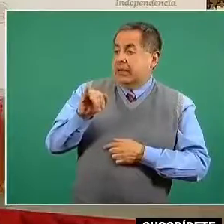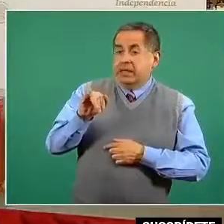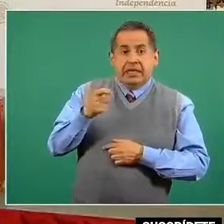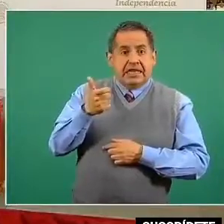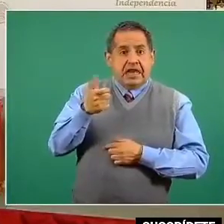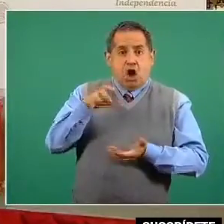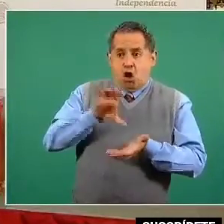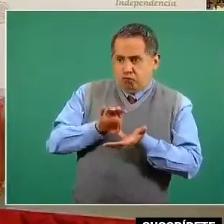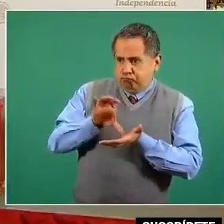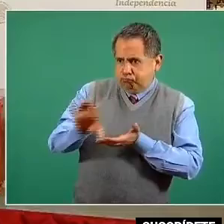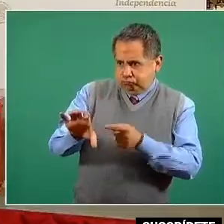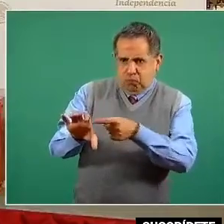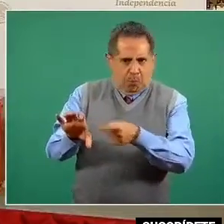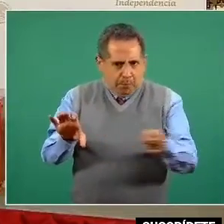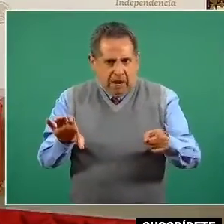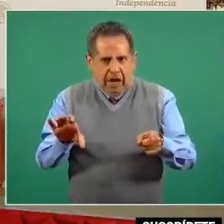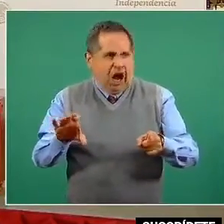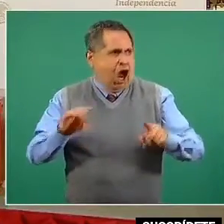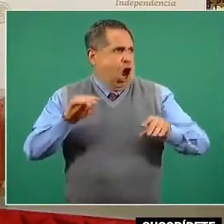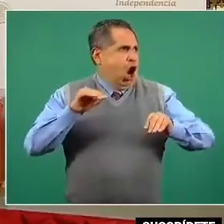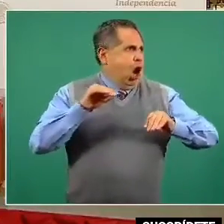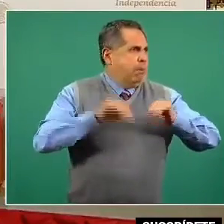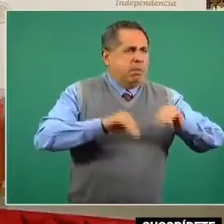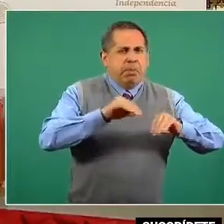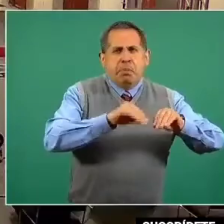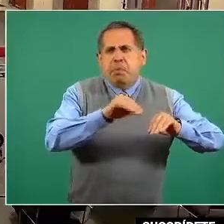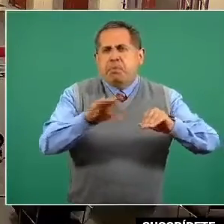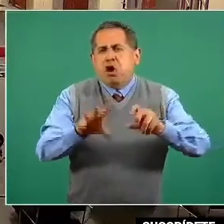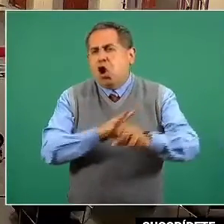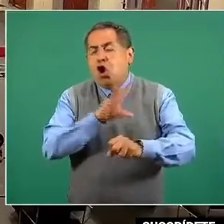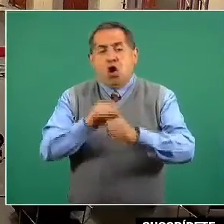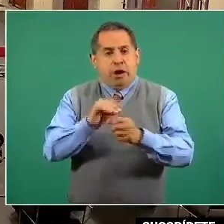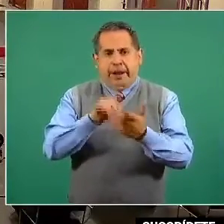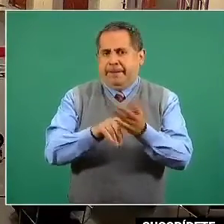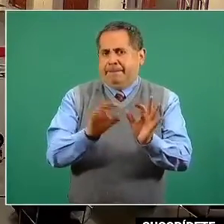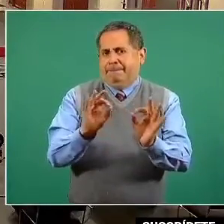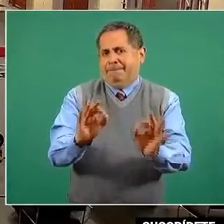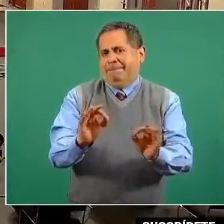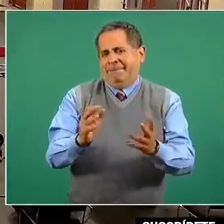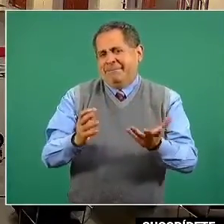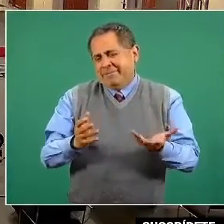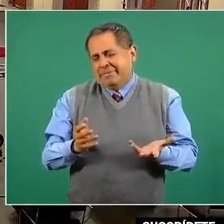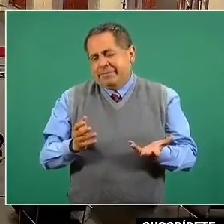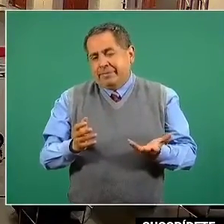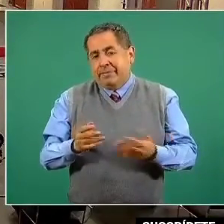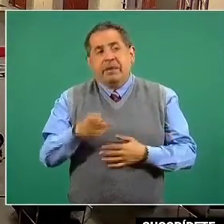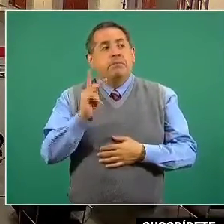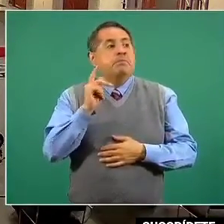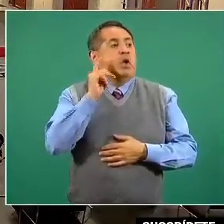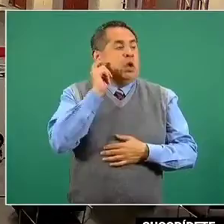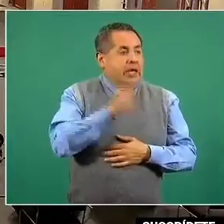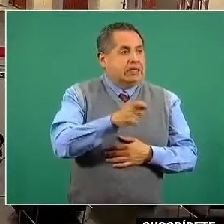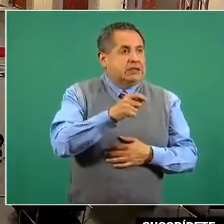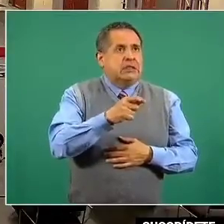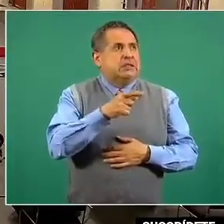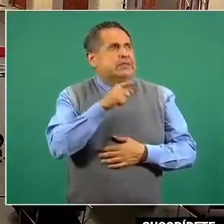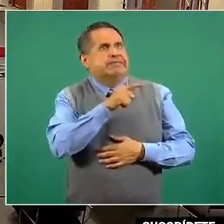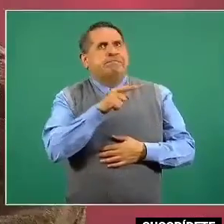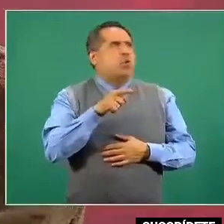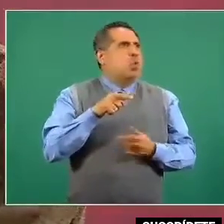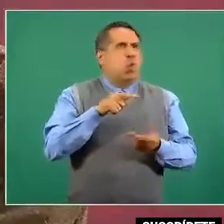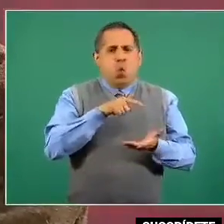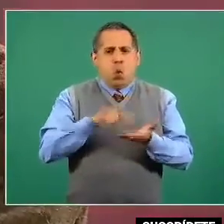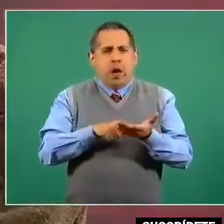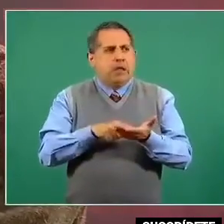INSABI. Pero en su mayoría las reconversiones para expandir están basadas en la reutilización